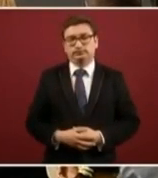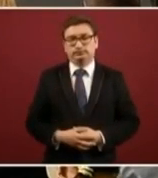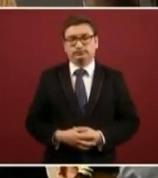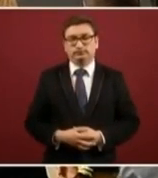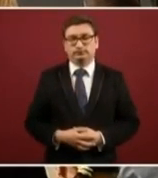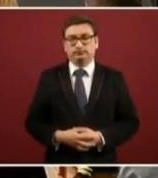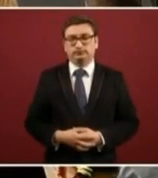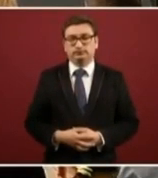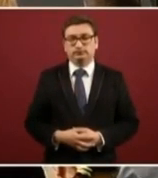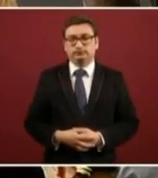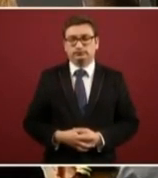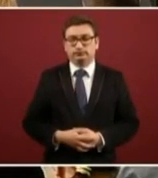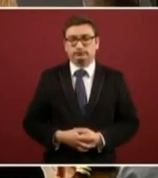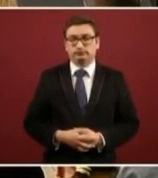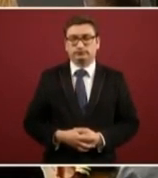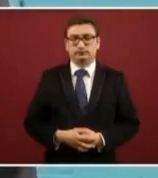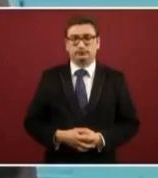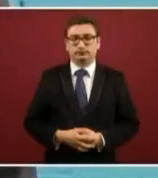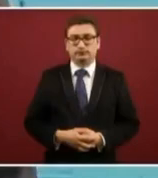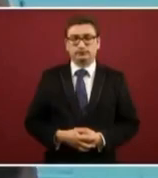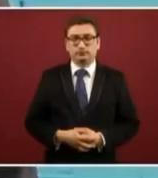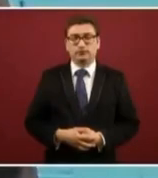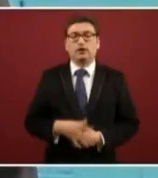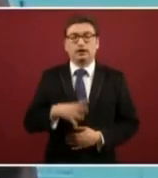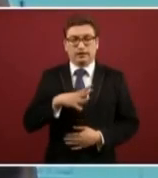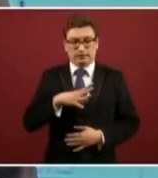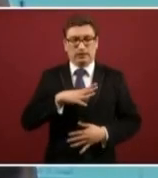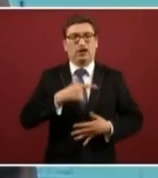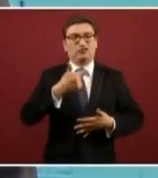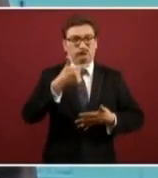Existe un padrón